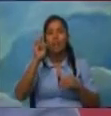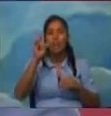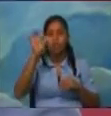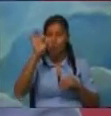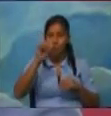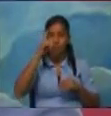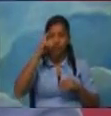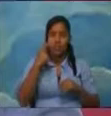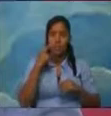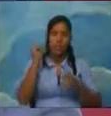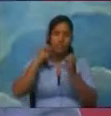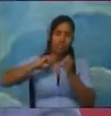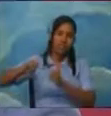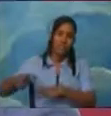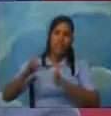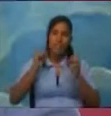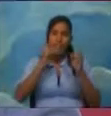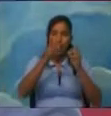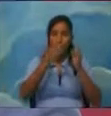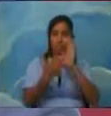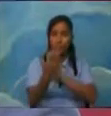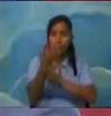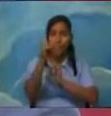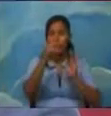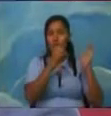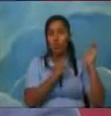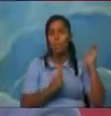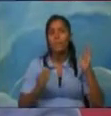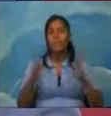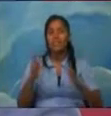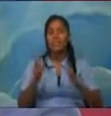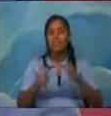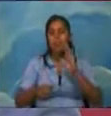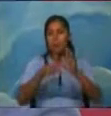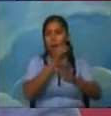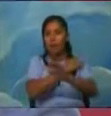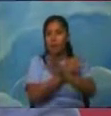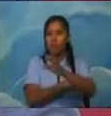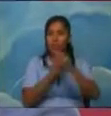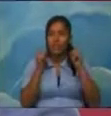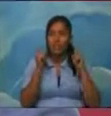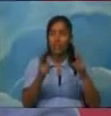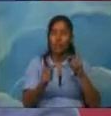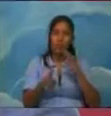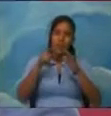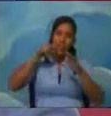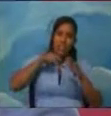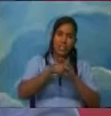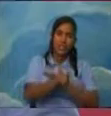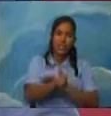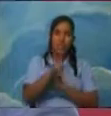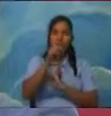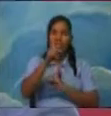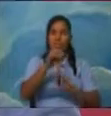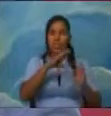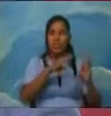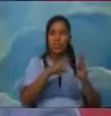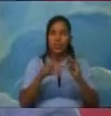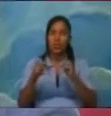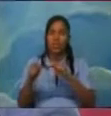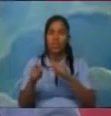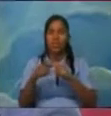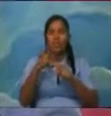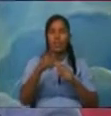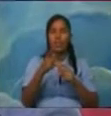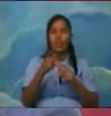delante de tu presencia naciones grandes y más fuertes que tú, y para introducirte y darte su tierra por